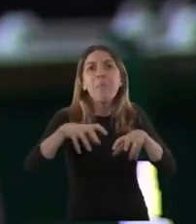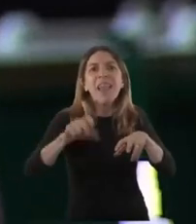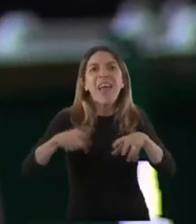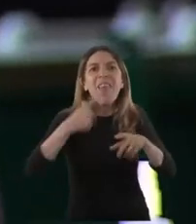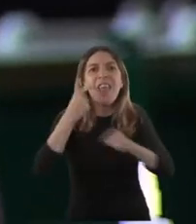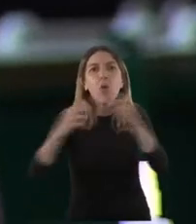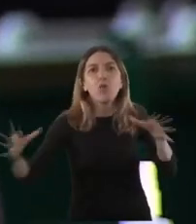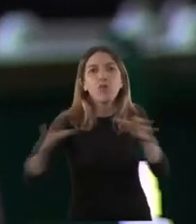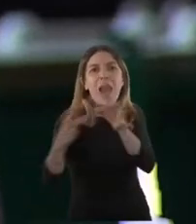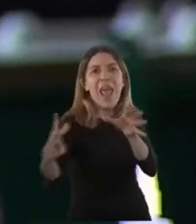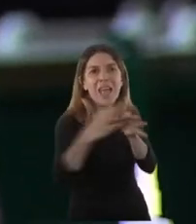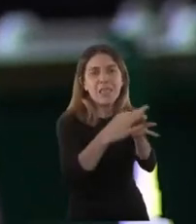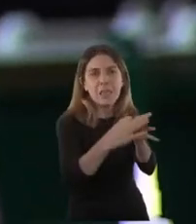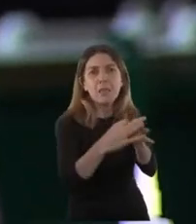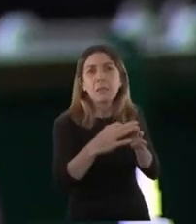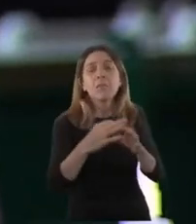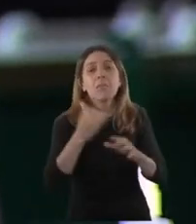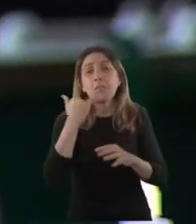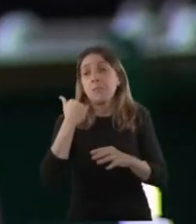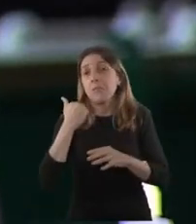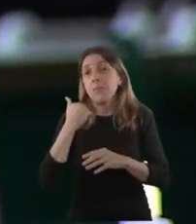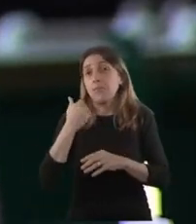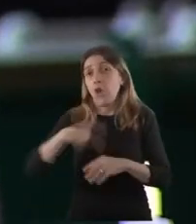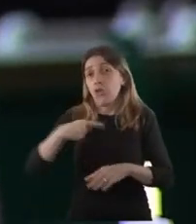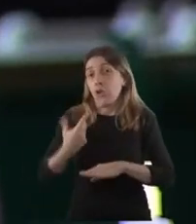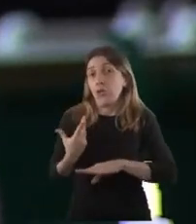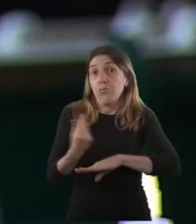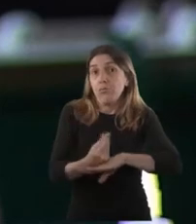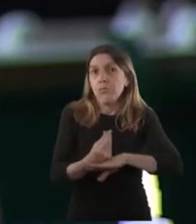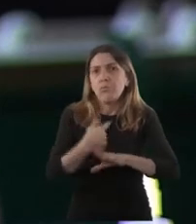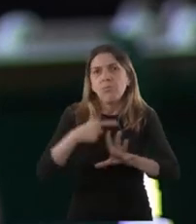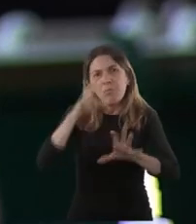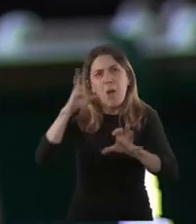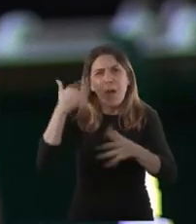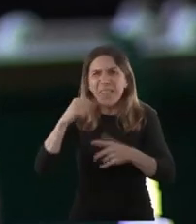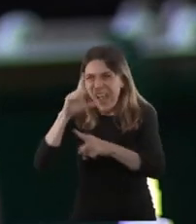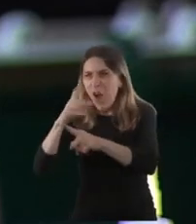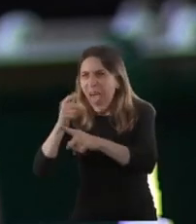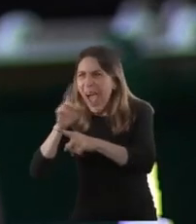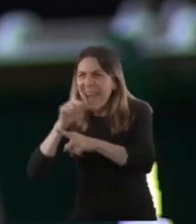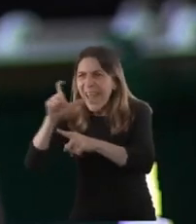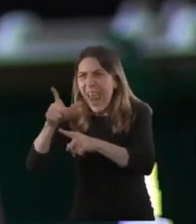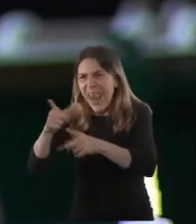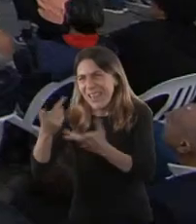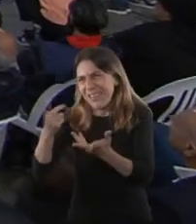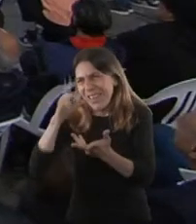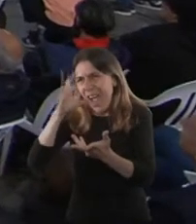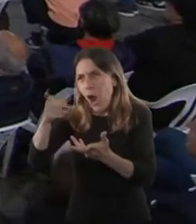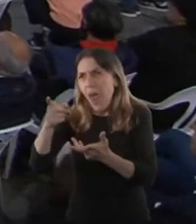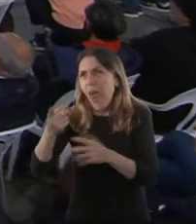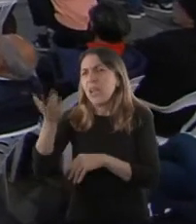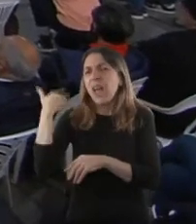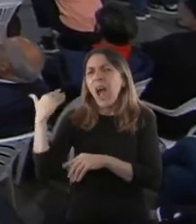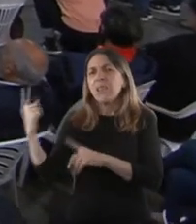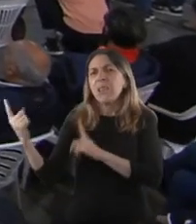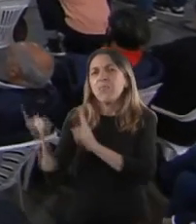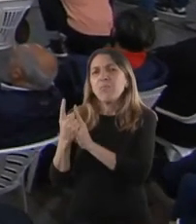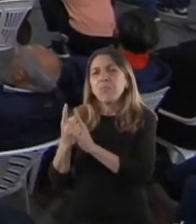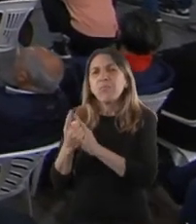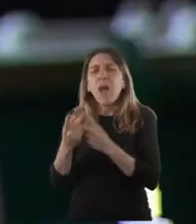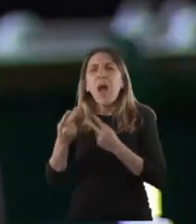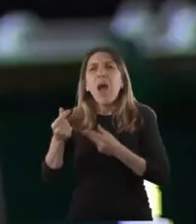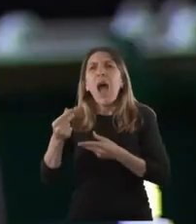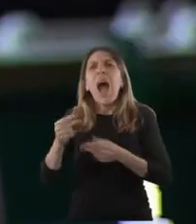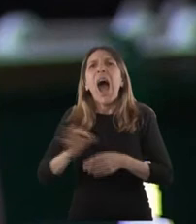industriales. Llegamos a la gestión, me acuerdo no me juntaba con... ¿Te acordás, Ariel? Decía, ¿cuánto presupuesto se gastó